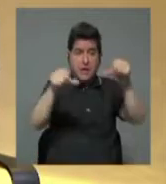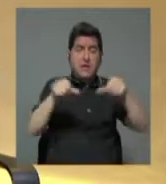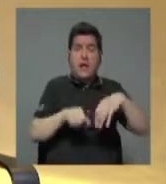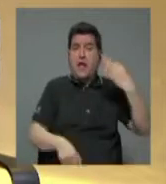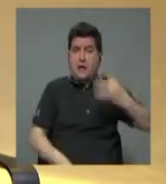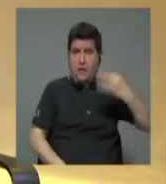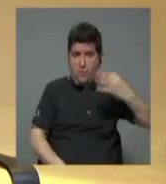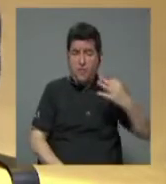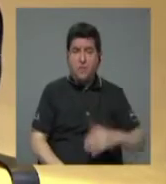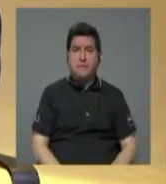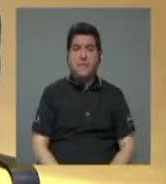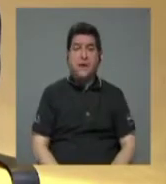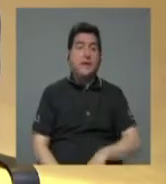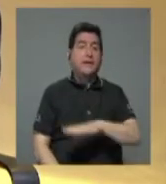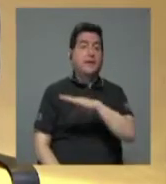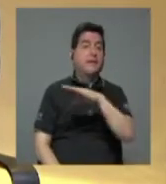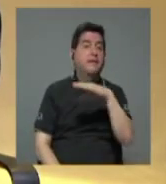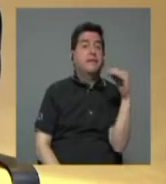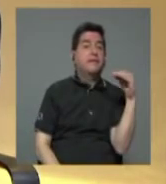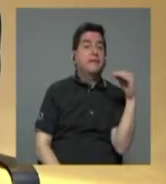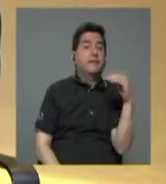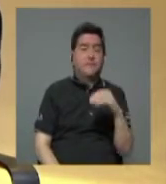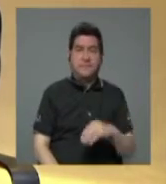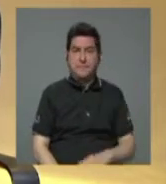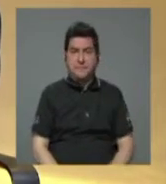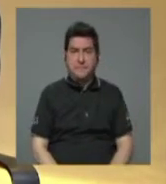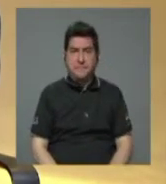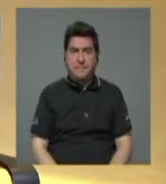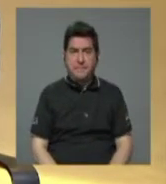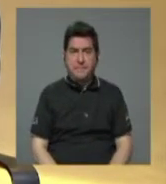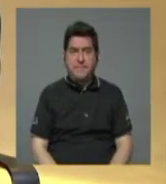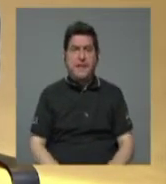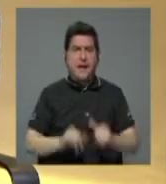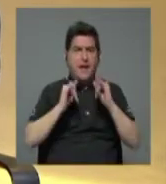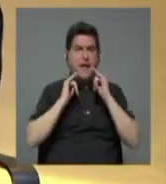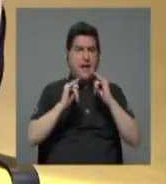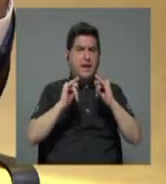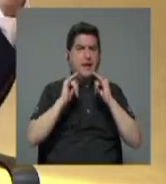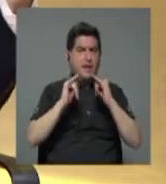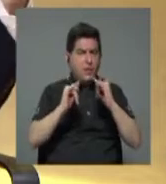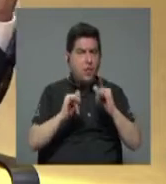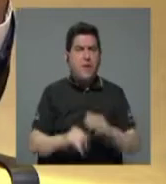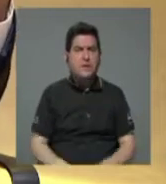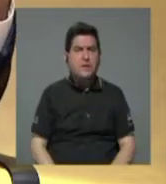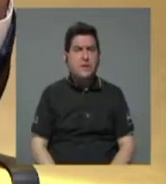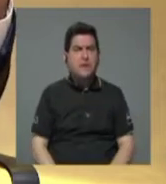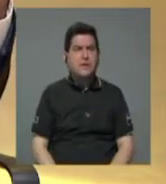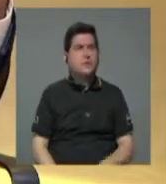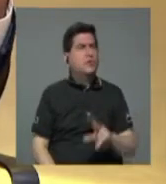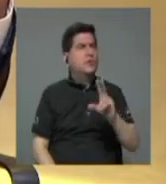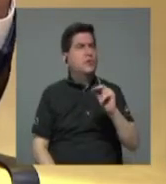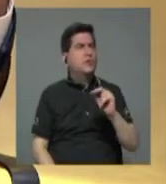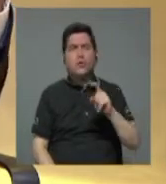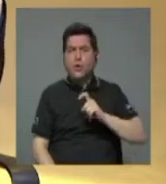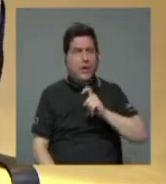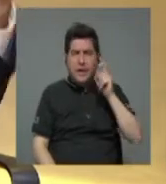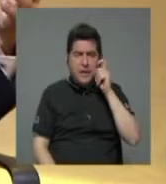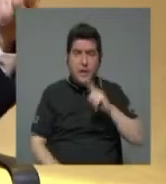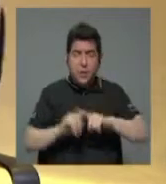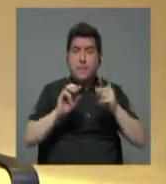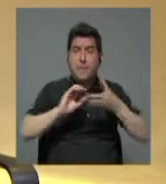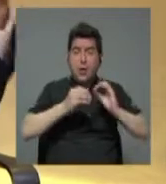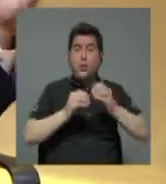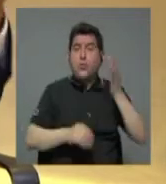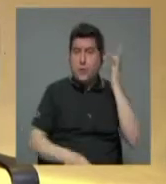formal y que la igualdad no la igualdad de género, el número